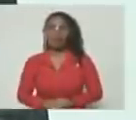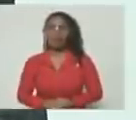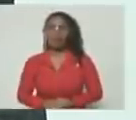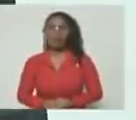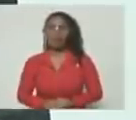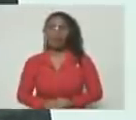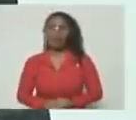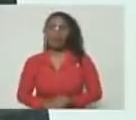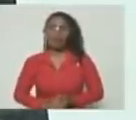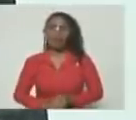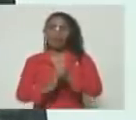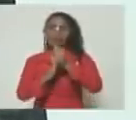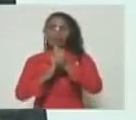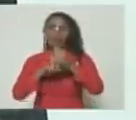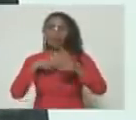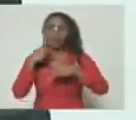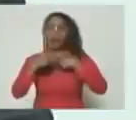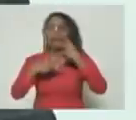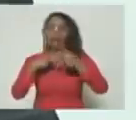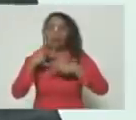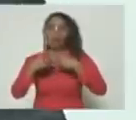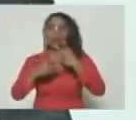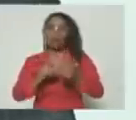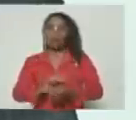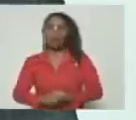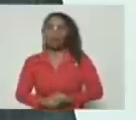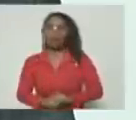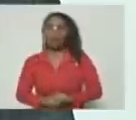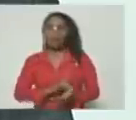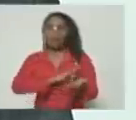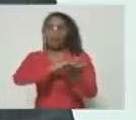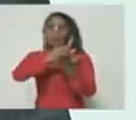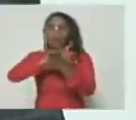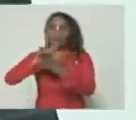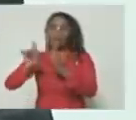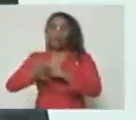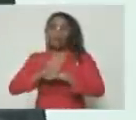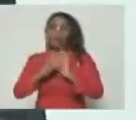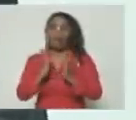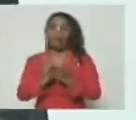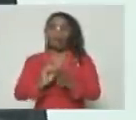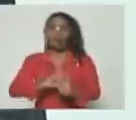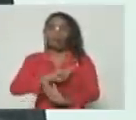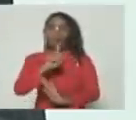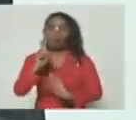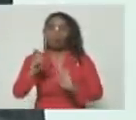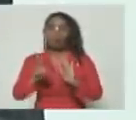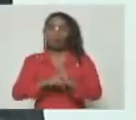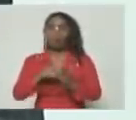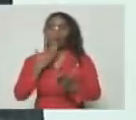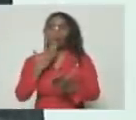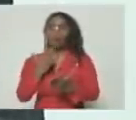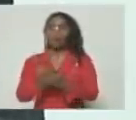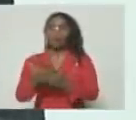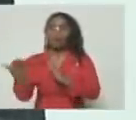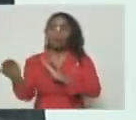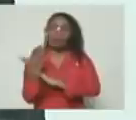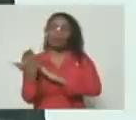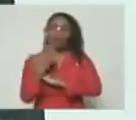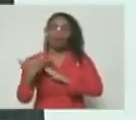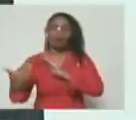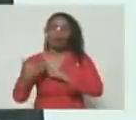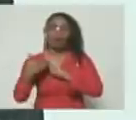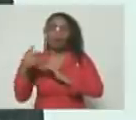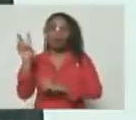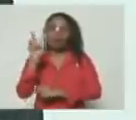con líderes políticos viajando por el mundo entero pidiendo sanciones contra